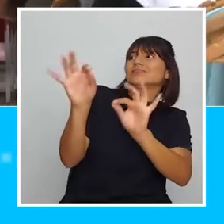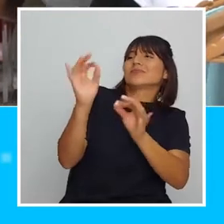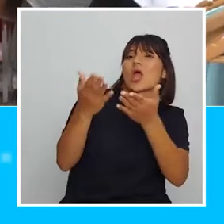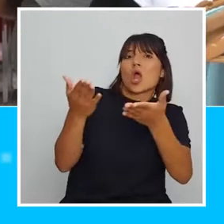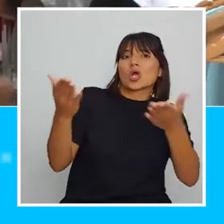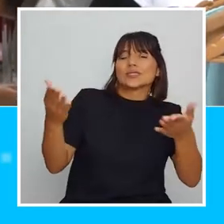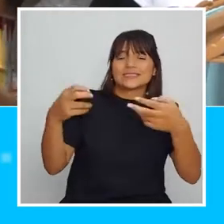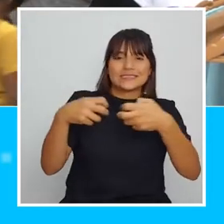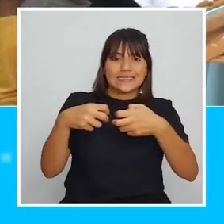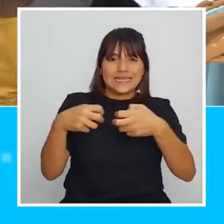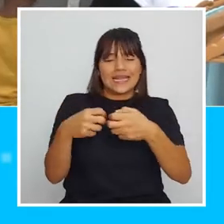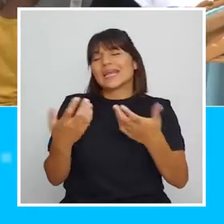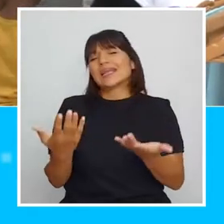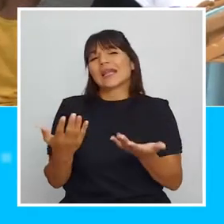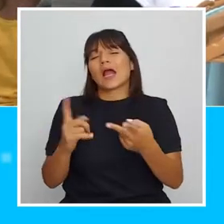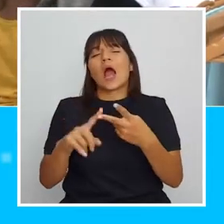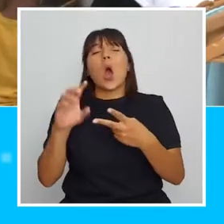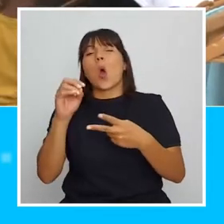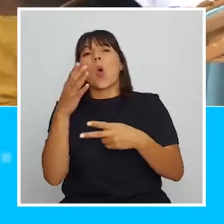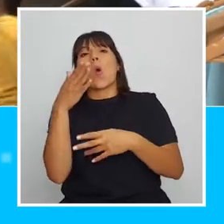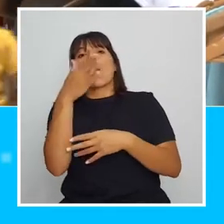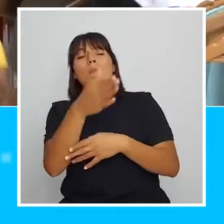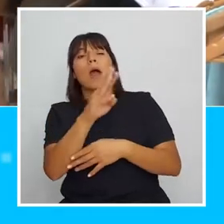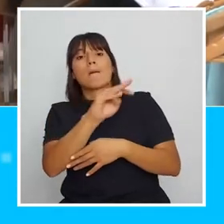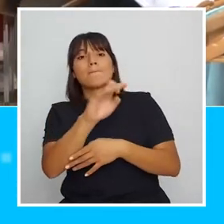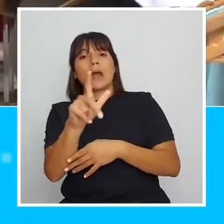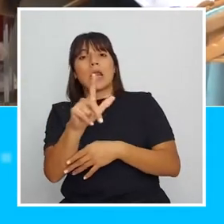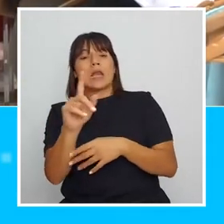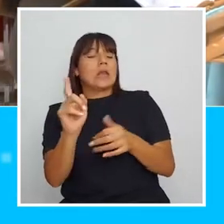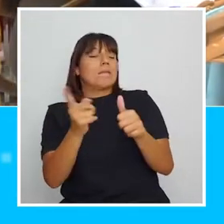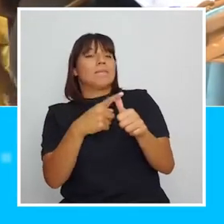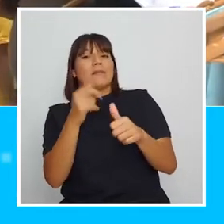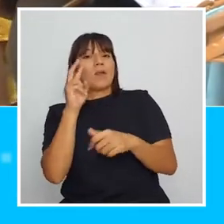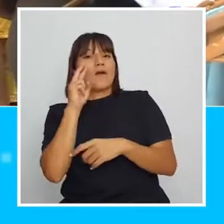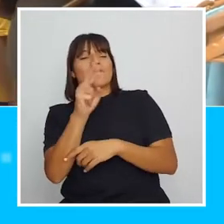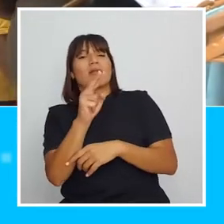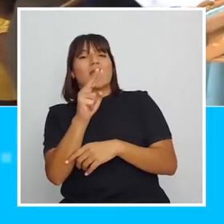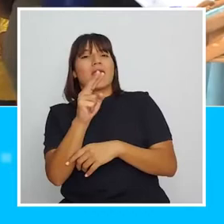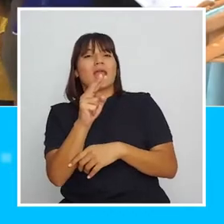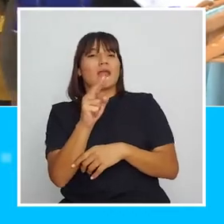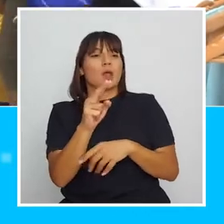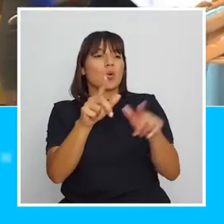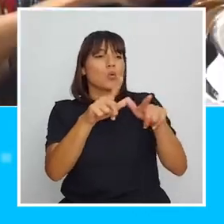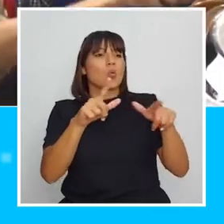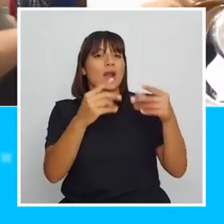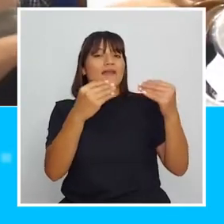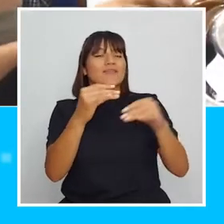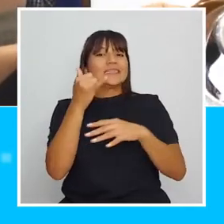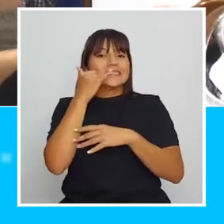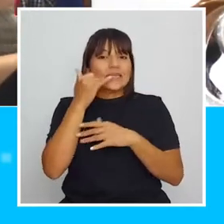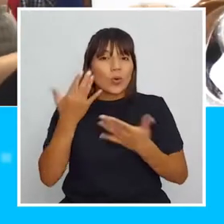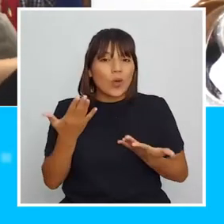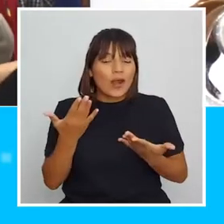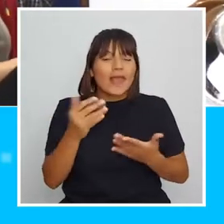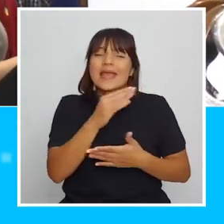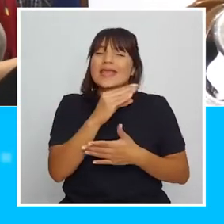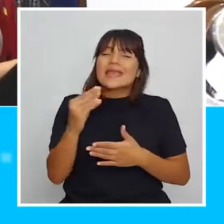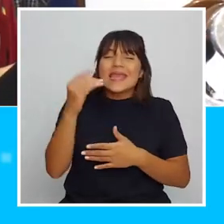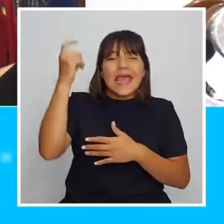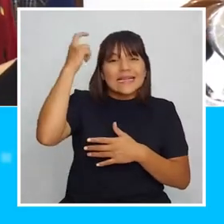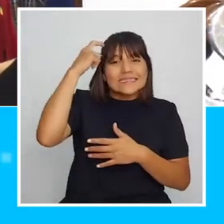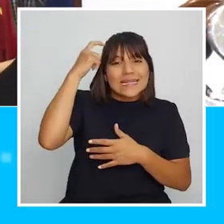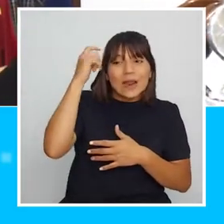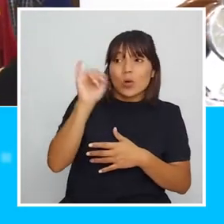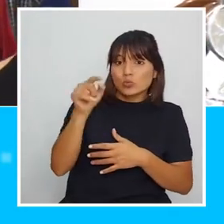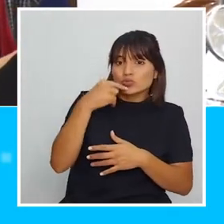electrónicos, o va a un mall y lo primero que ve es una tienda de celulares? Y el cerebro, como usted lo decía, ahí empieza a